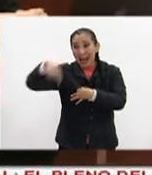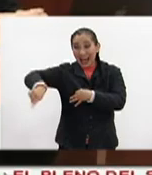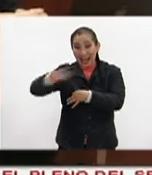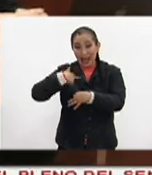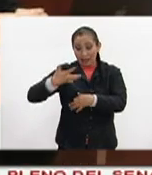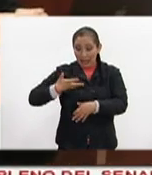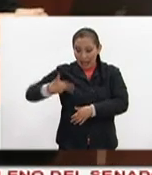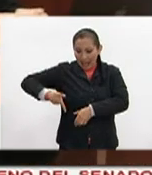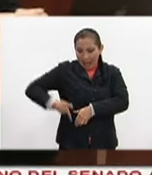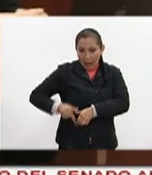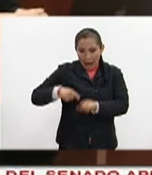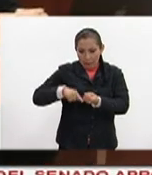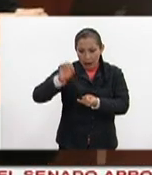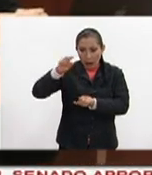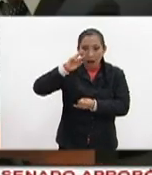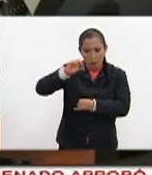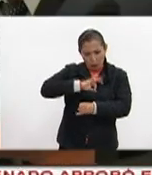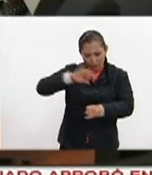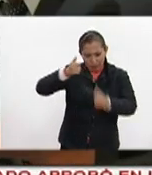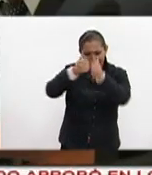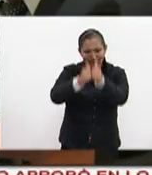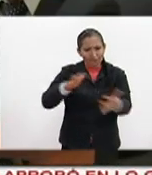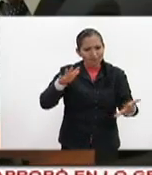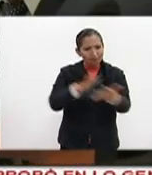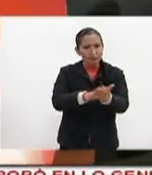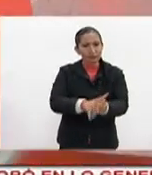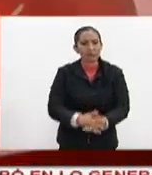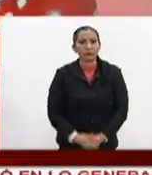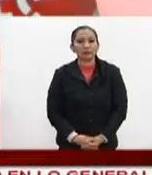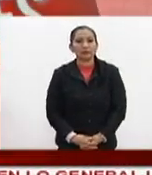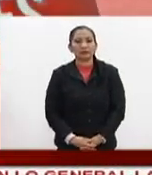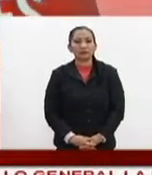como portación de arma amerite prisión preventiva.